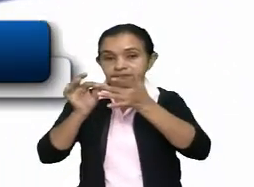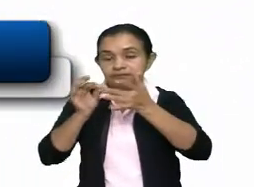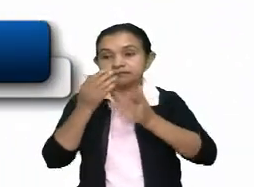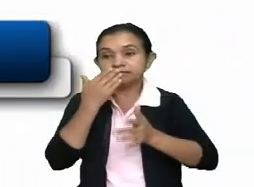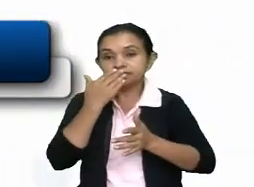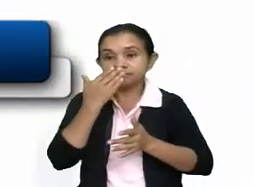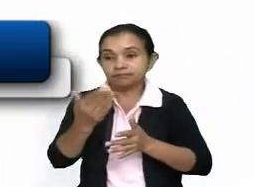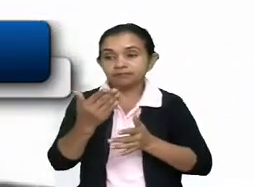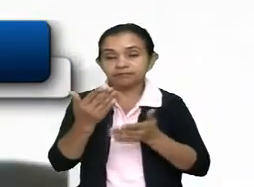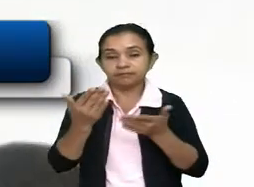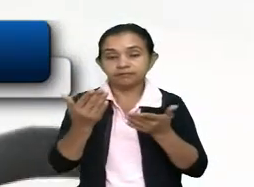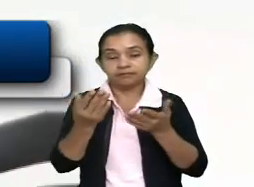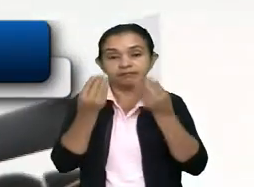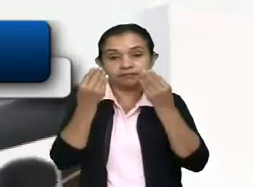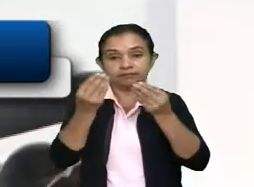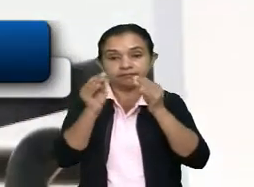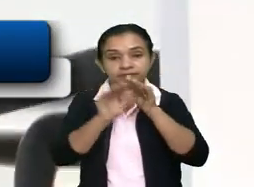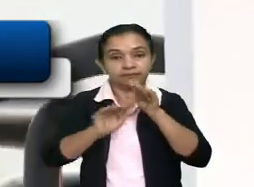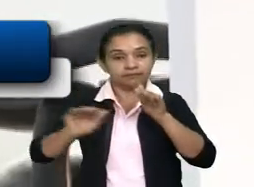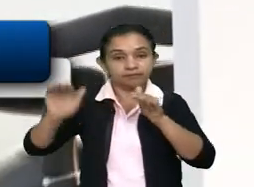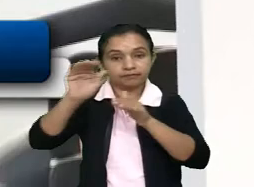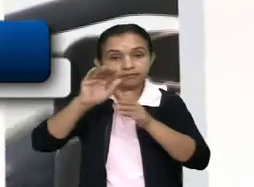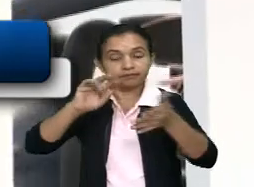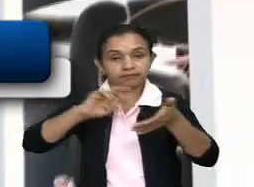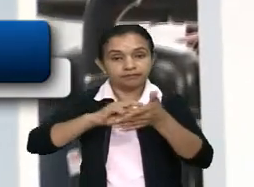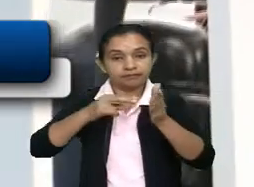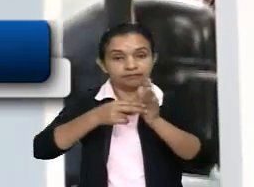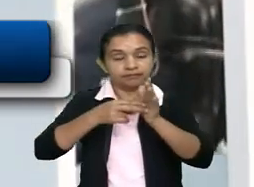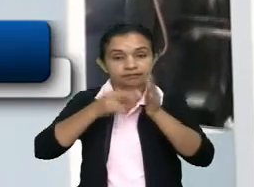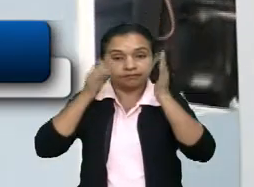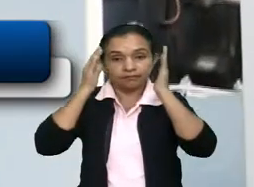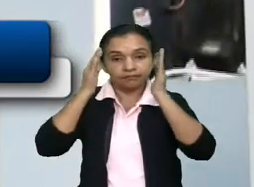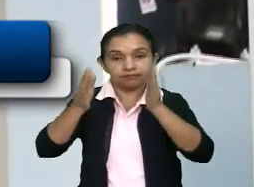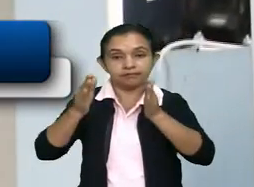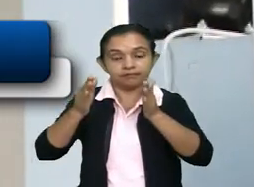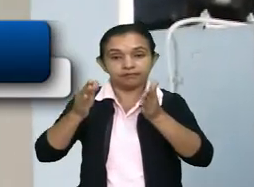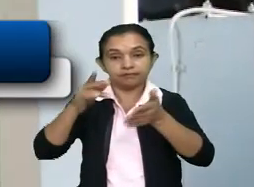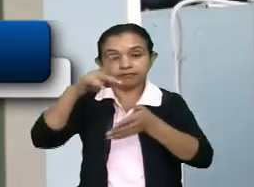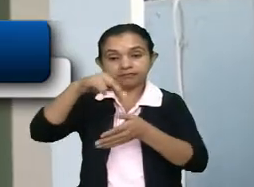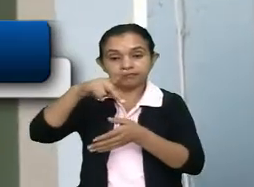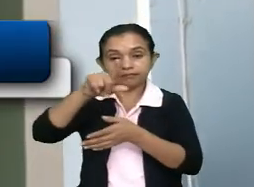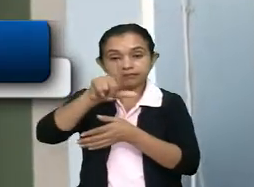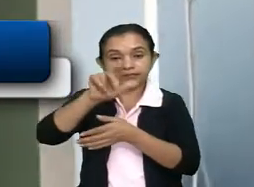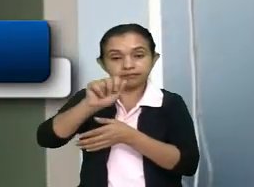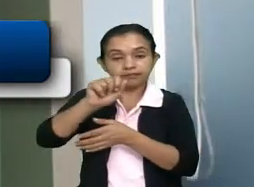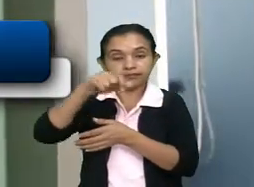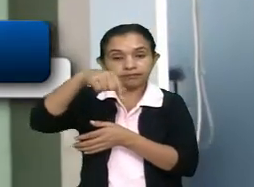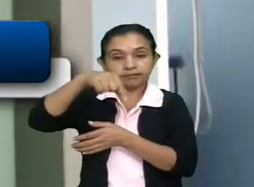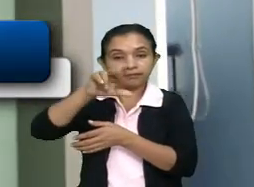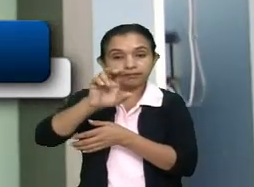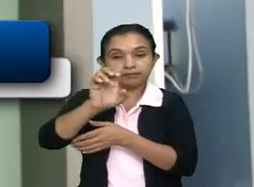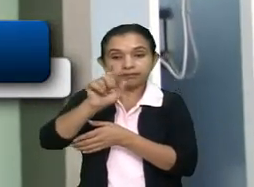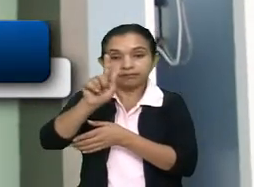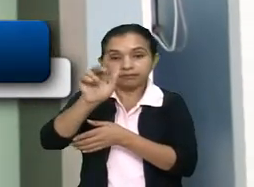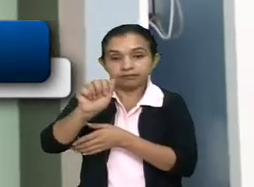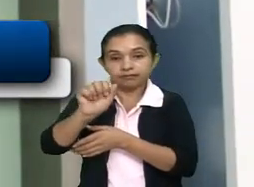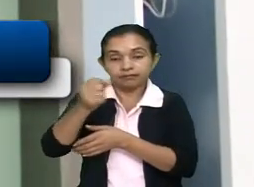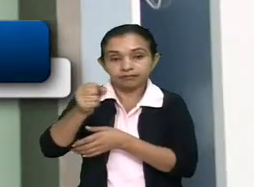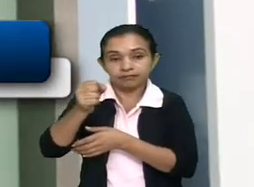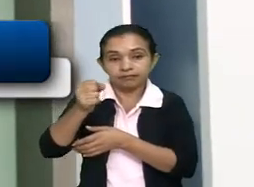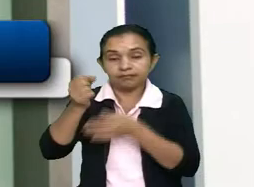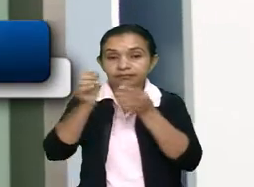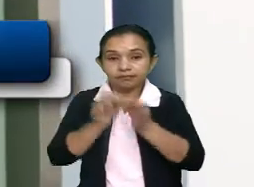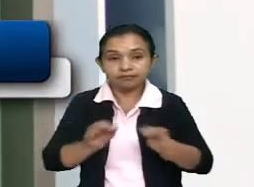en una gran cantidad en este caso la hemos dirigido a concentrados de plaquetas ya ya mencioné de que las plaquetas son